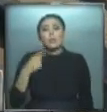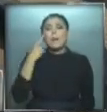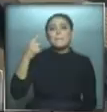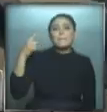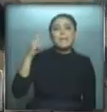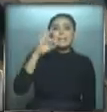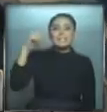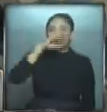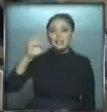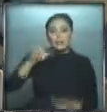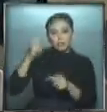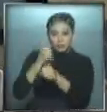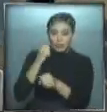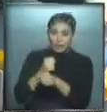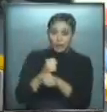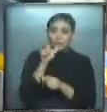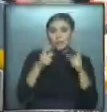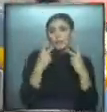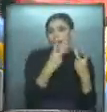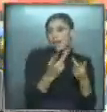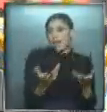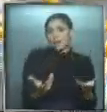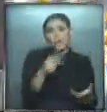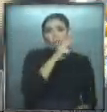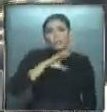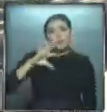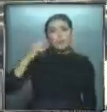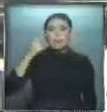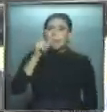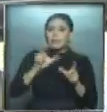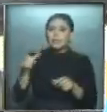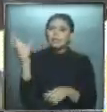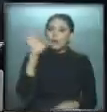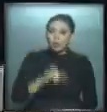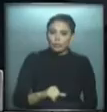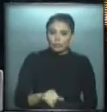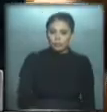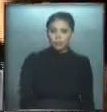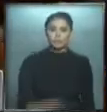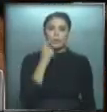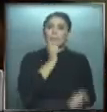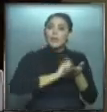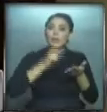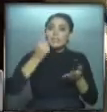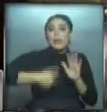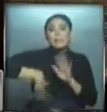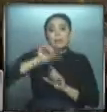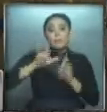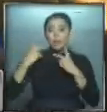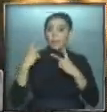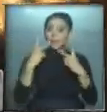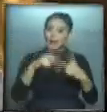1.070 trabajadores y pasajeros son 250.000 pasajeros diarios. En su gran mayoría, los